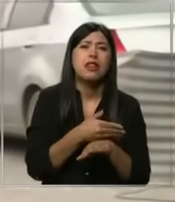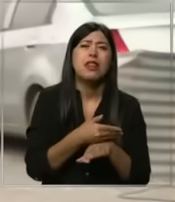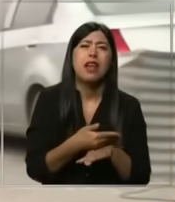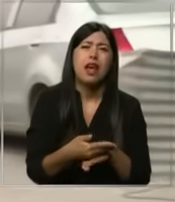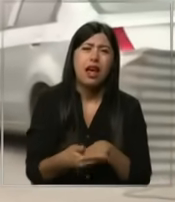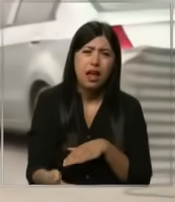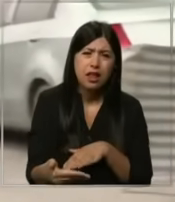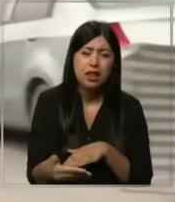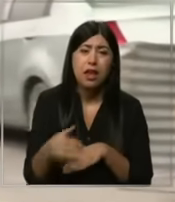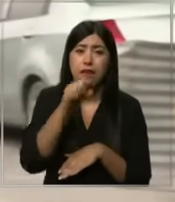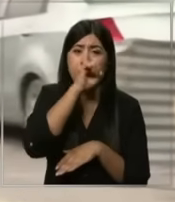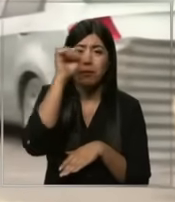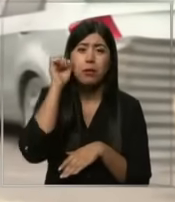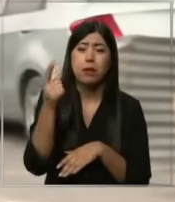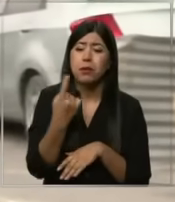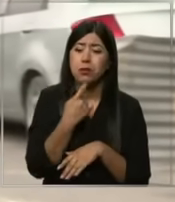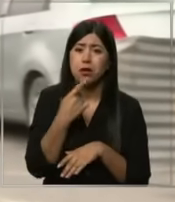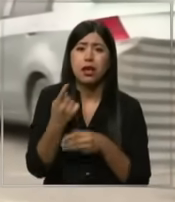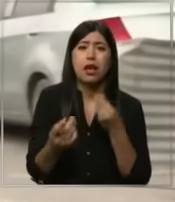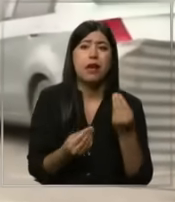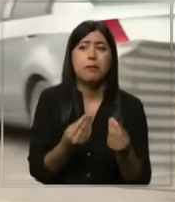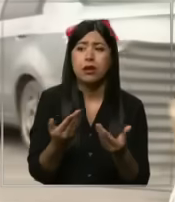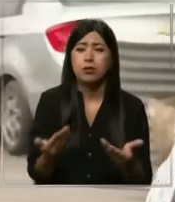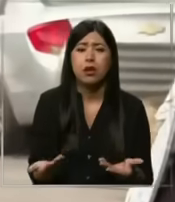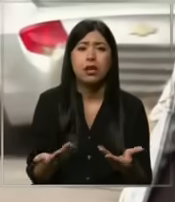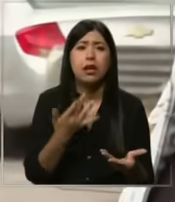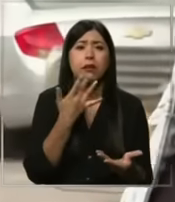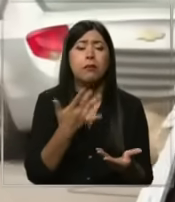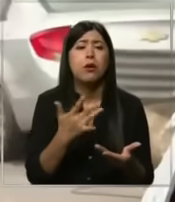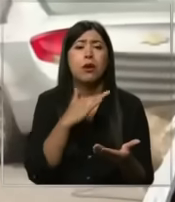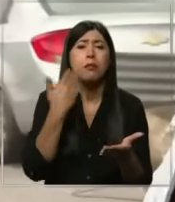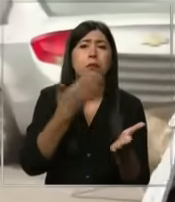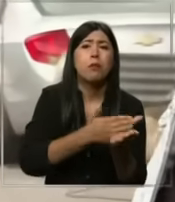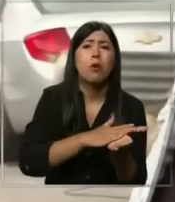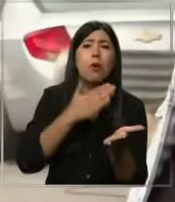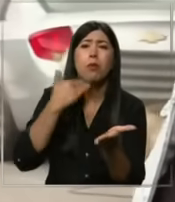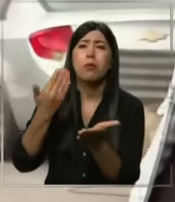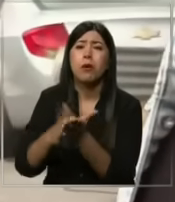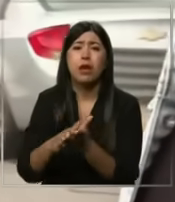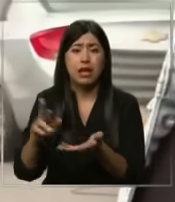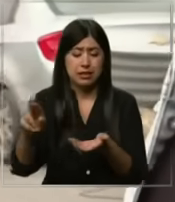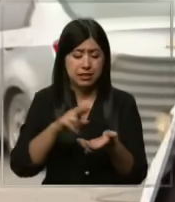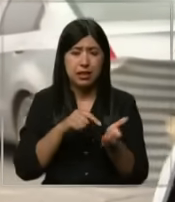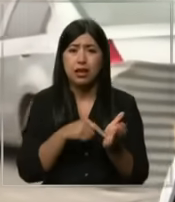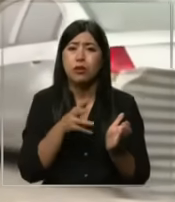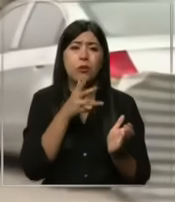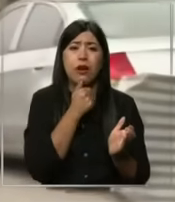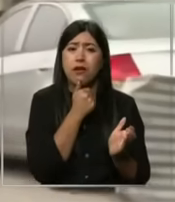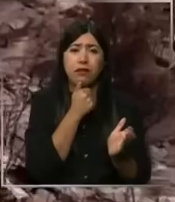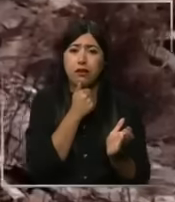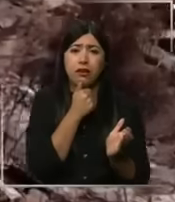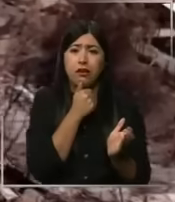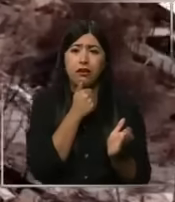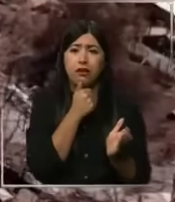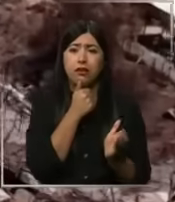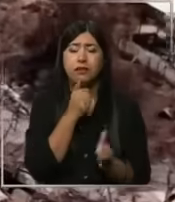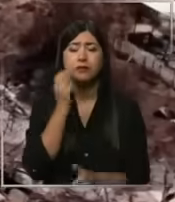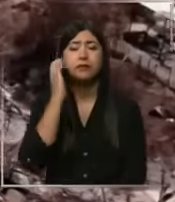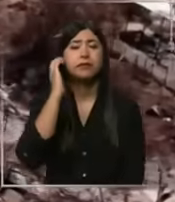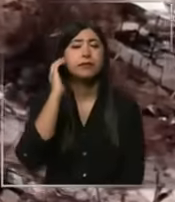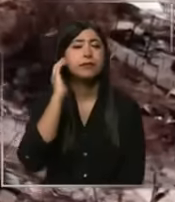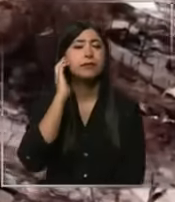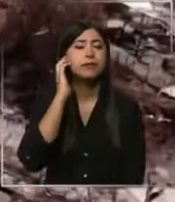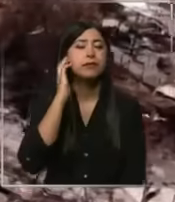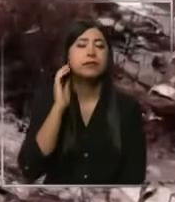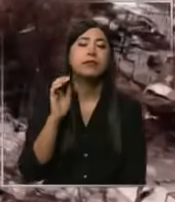Fue tarde, el bombero me preguntaba, ¿pero qué pasó aquí? ¿Por qué murió tanta gente? Y le digo, porque la alarma no sonó cuando debía sonar. Debido al corte